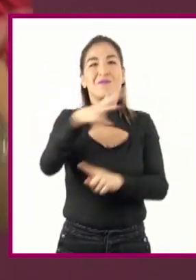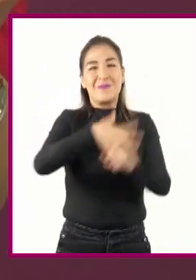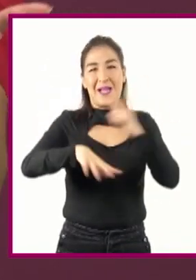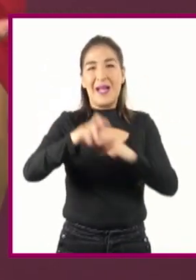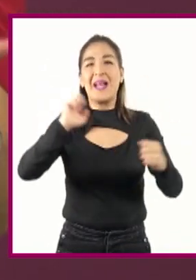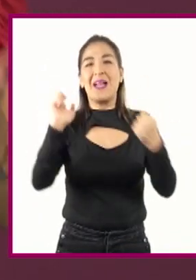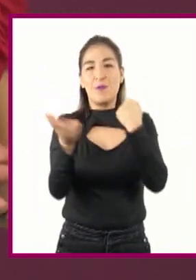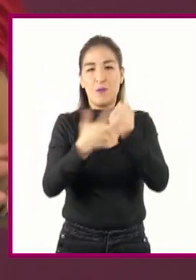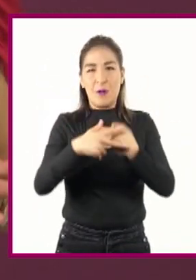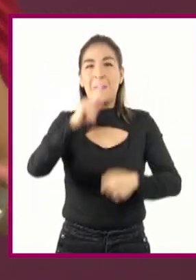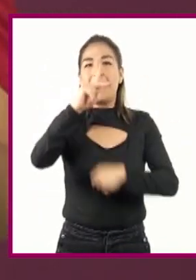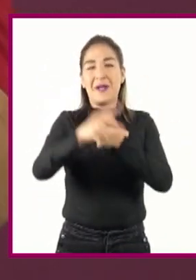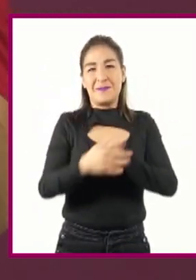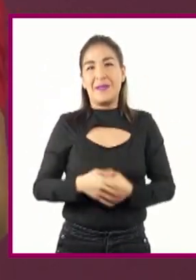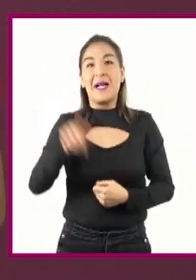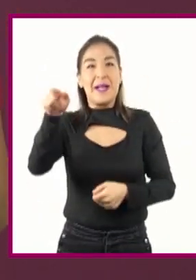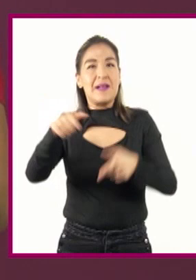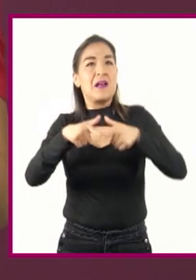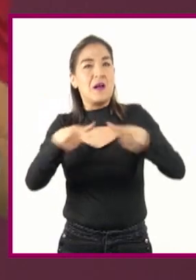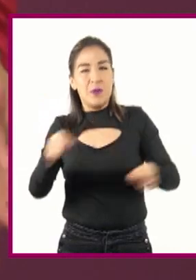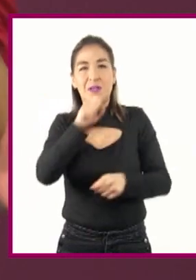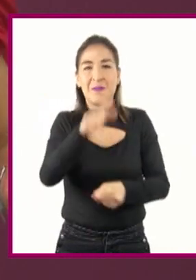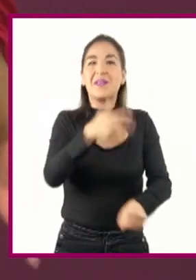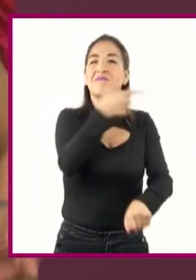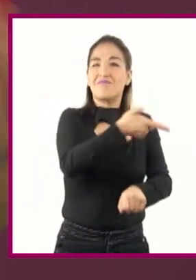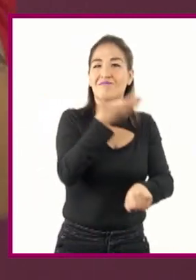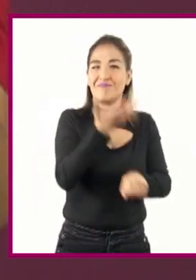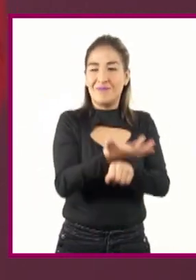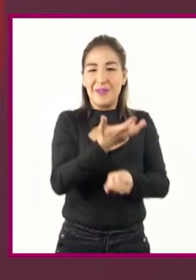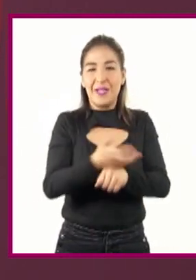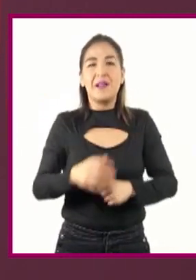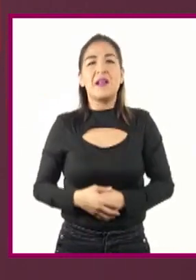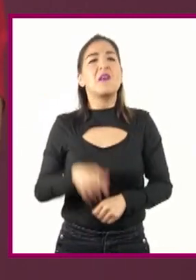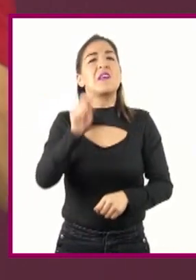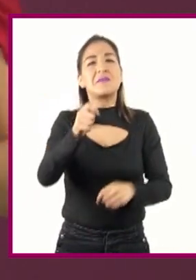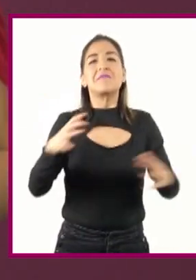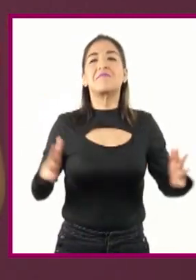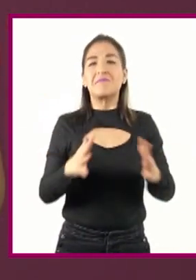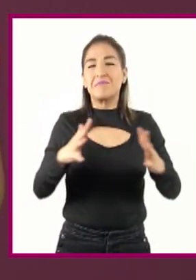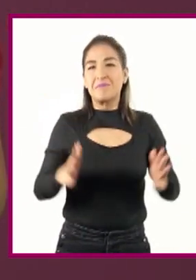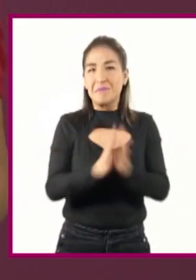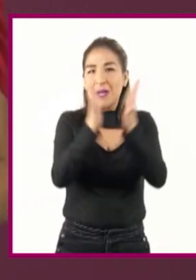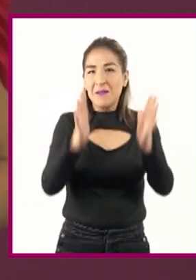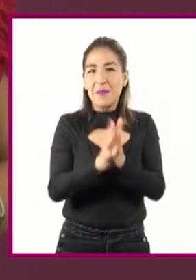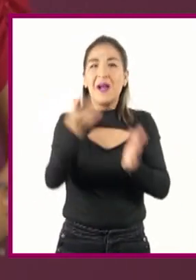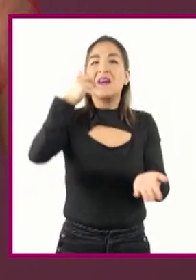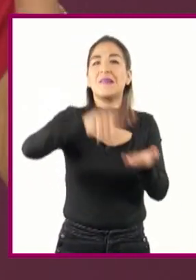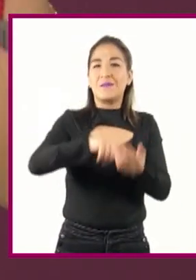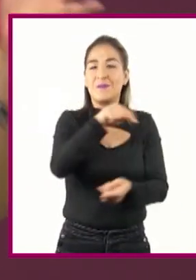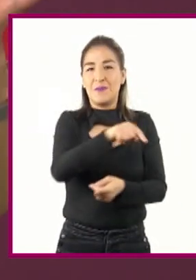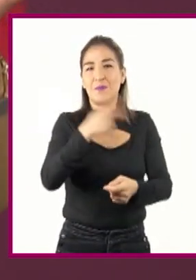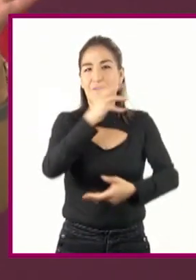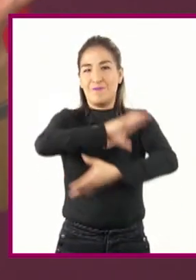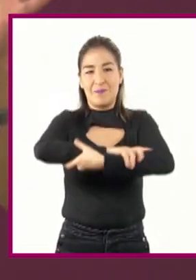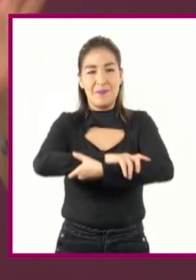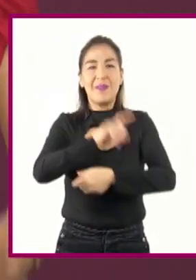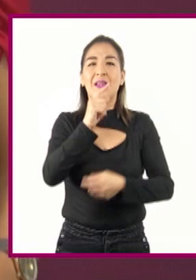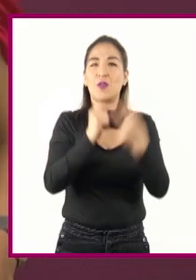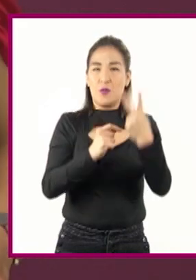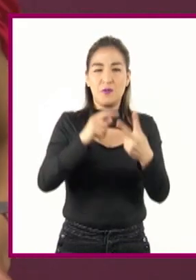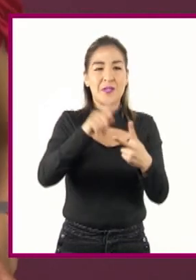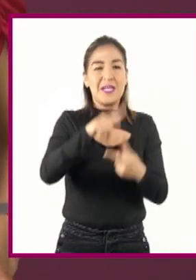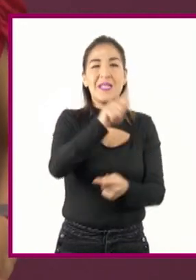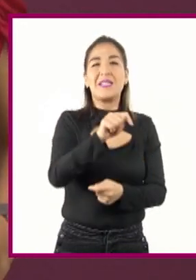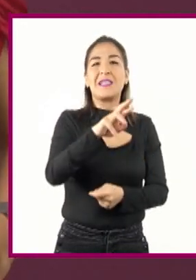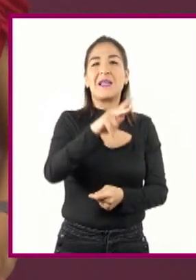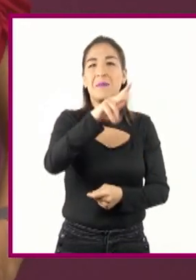europeos, así como Japón y Estados Unidos de América, quienes participaron en dos alianzas, la Triple Alianza y